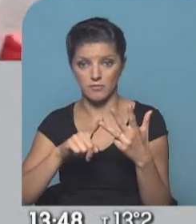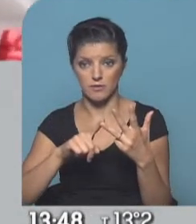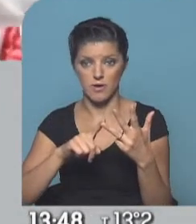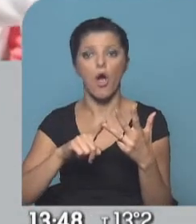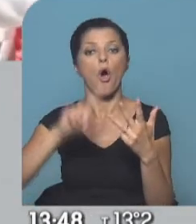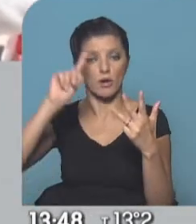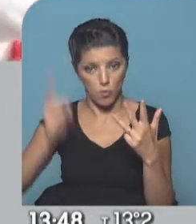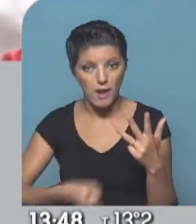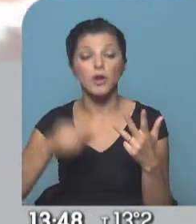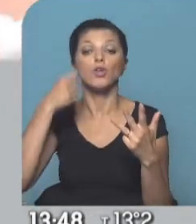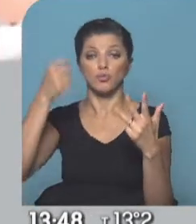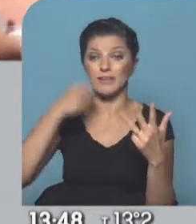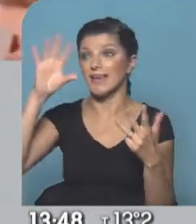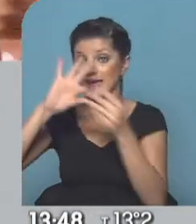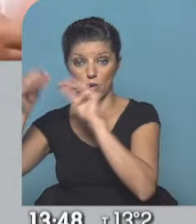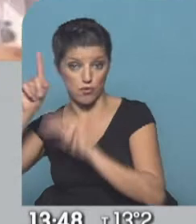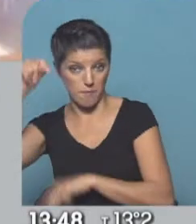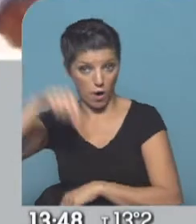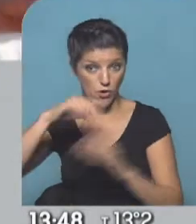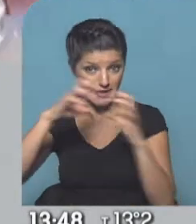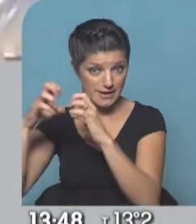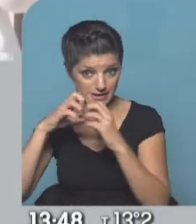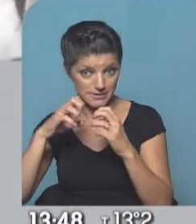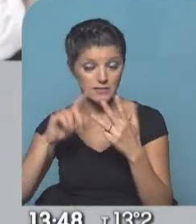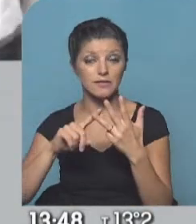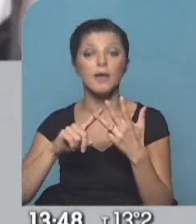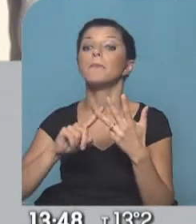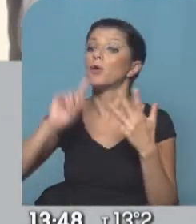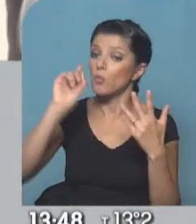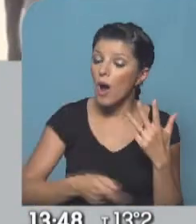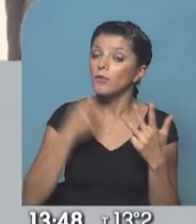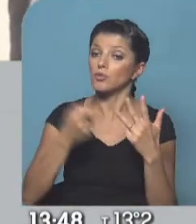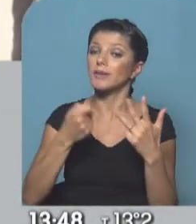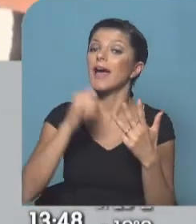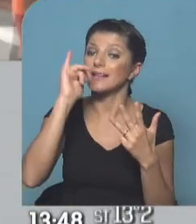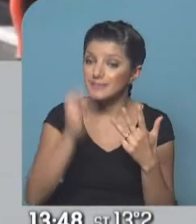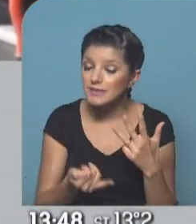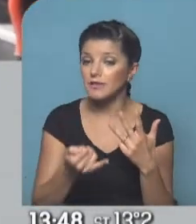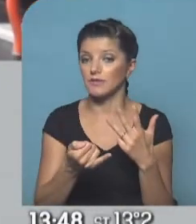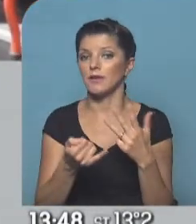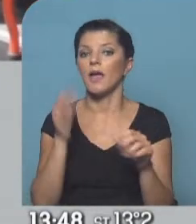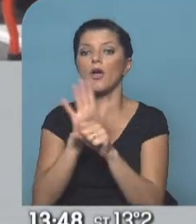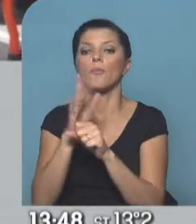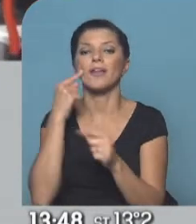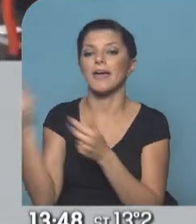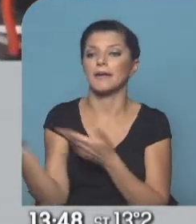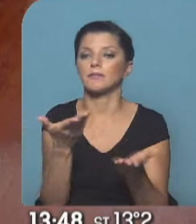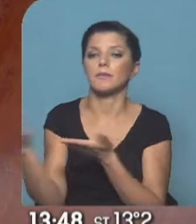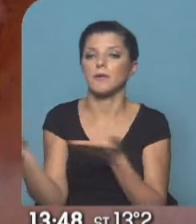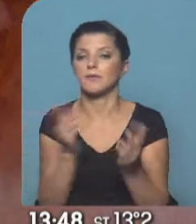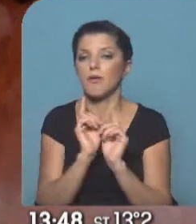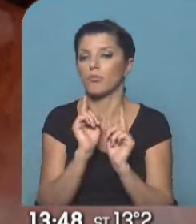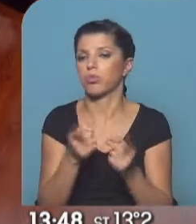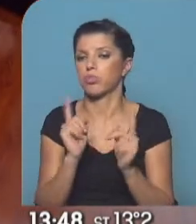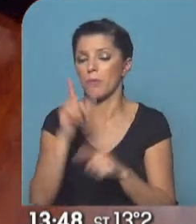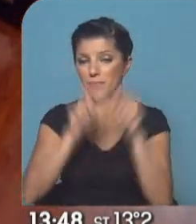conflictos entre Turquía y Europa, y en particular entre Turquía y Alemania, Turquía sí está actuando como una una especie de tapón que, como decía Jorge, y creo que el